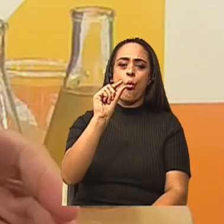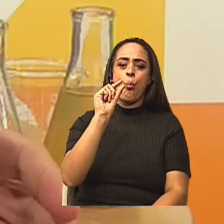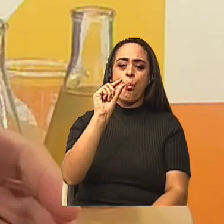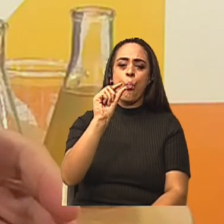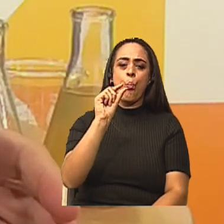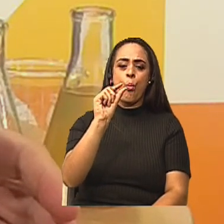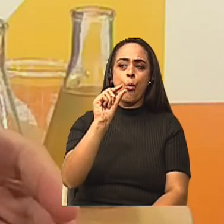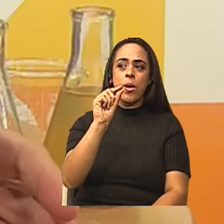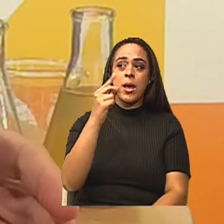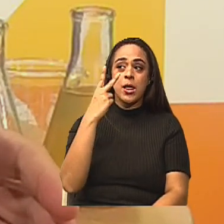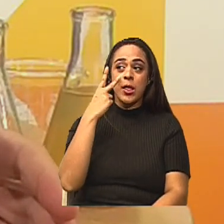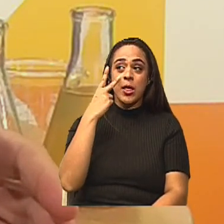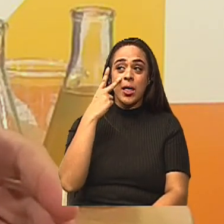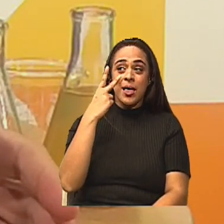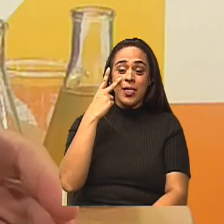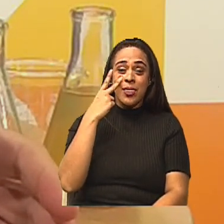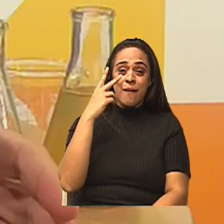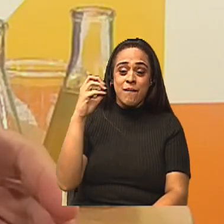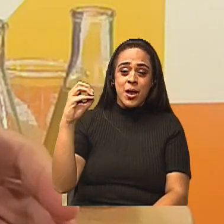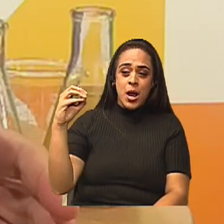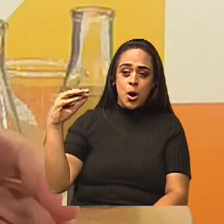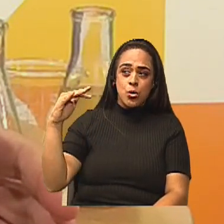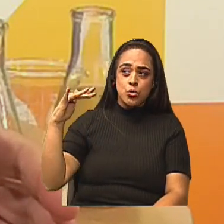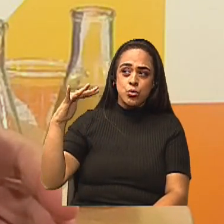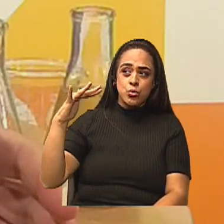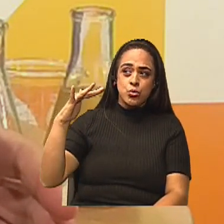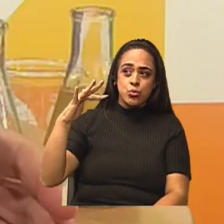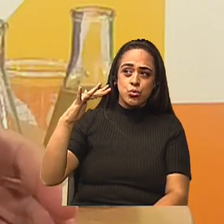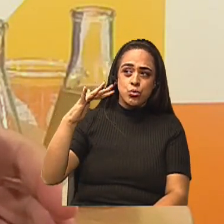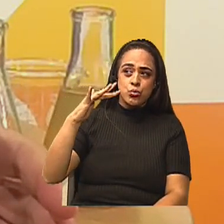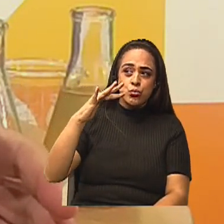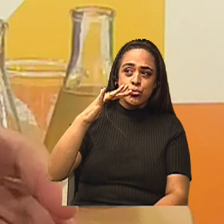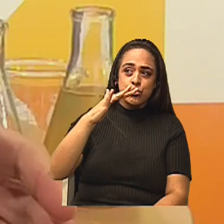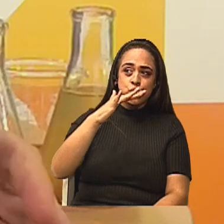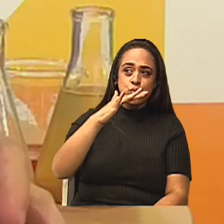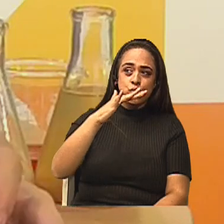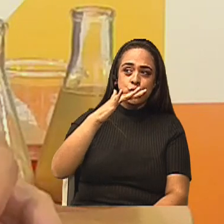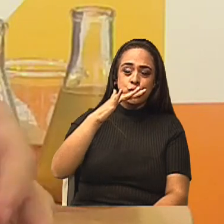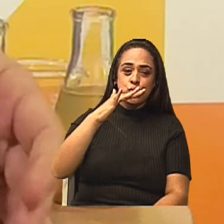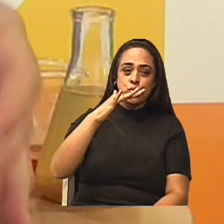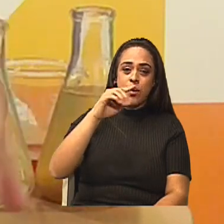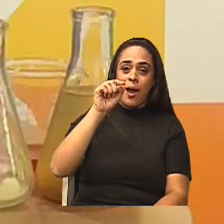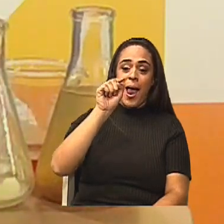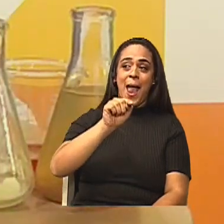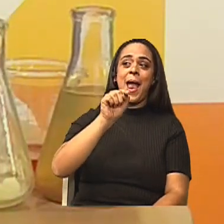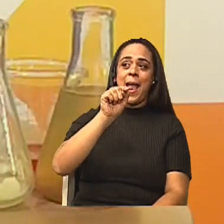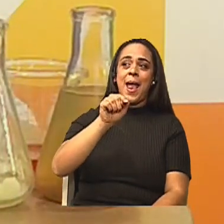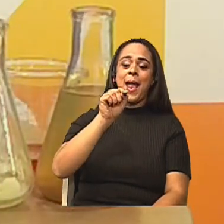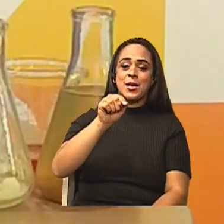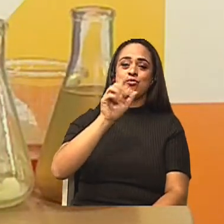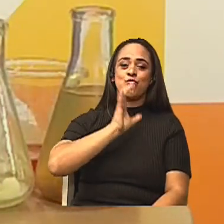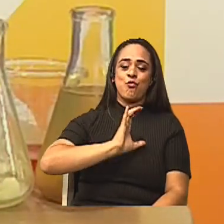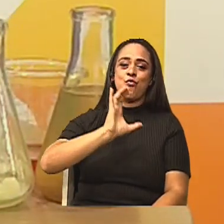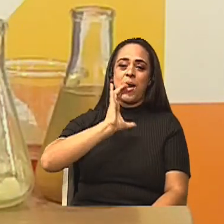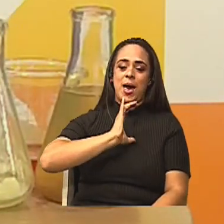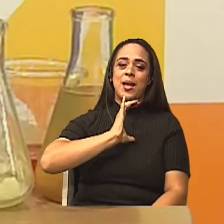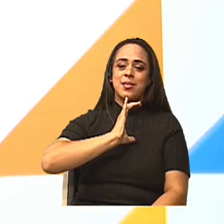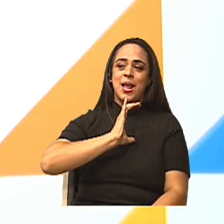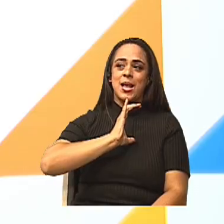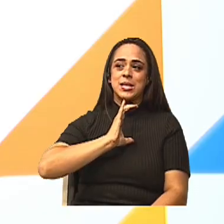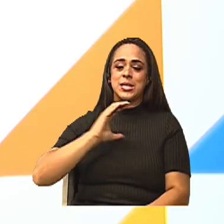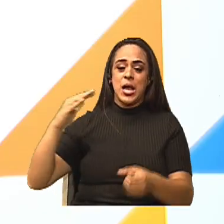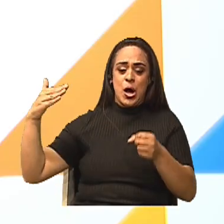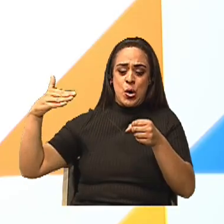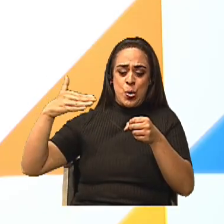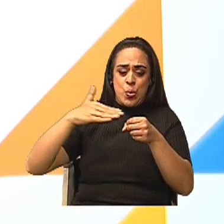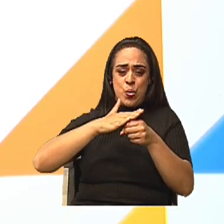¿Ven el haz de luz a través del recipiente? Eso es una característica muy importante y por